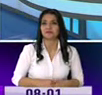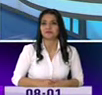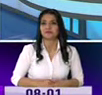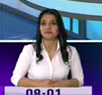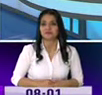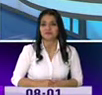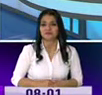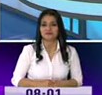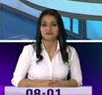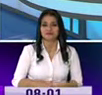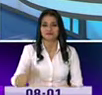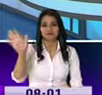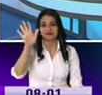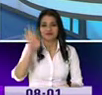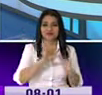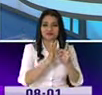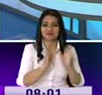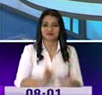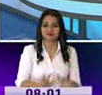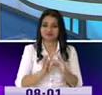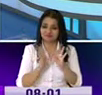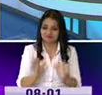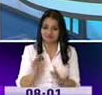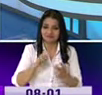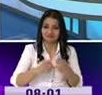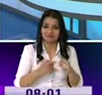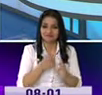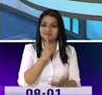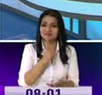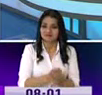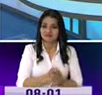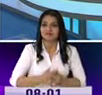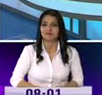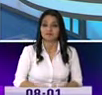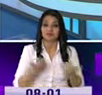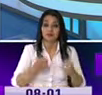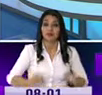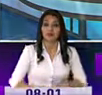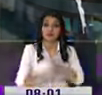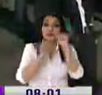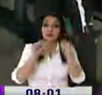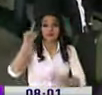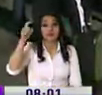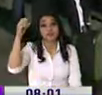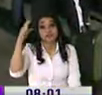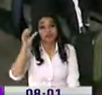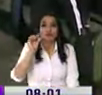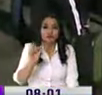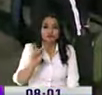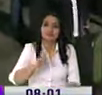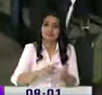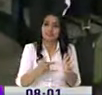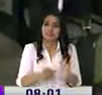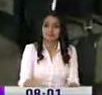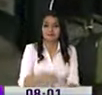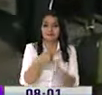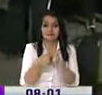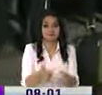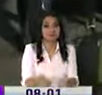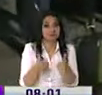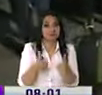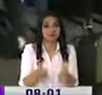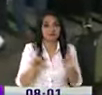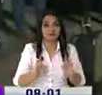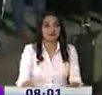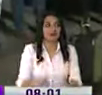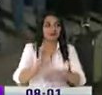Hola, ¿qué tal, Vero, Robert, amigos televidentes? Así es, hasta ahora de la mañana ya salió el solcito, así que eso es un buen augurio para que a nuestra selección le vaya